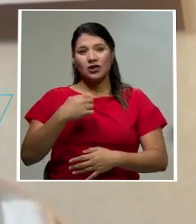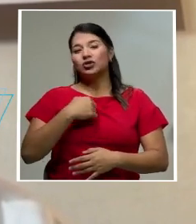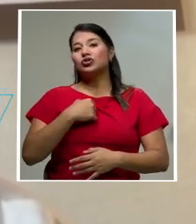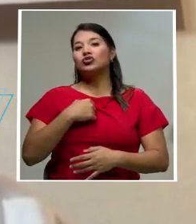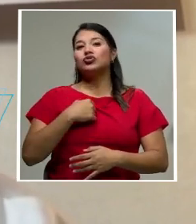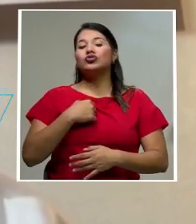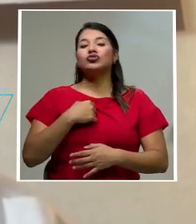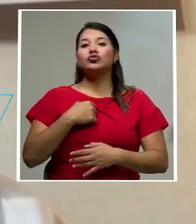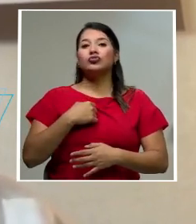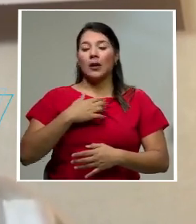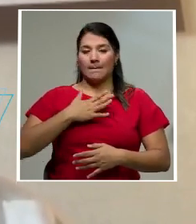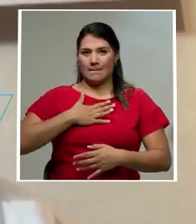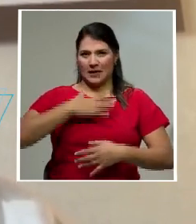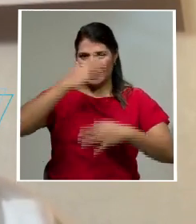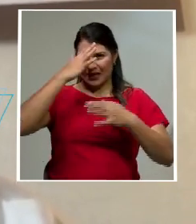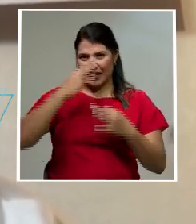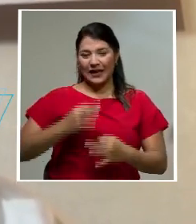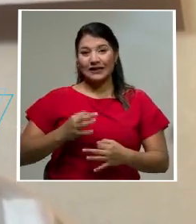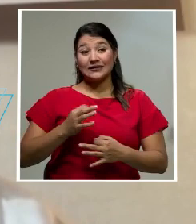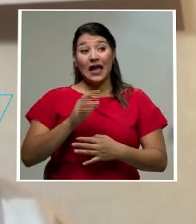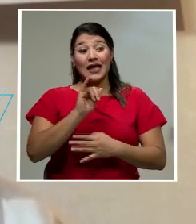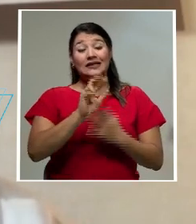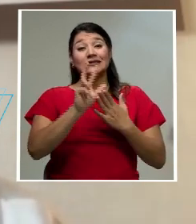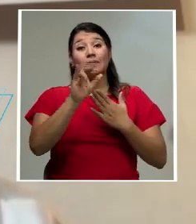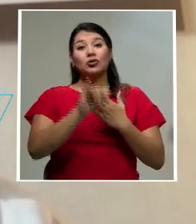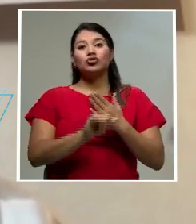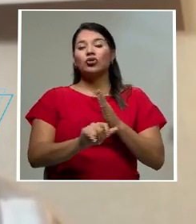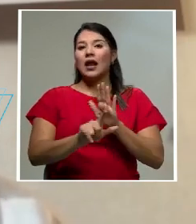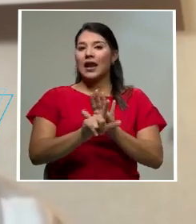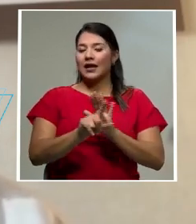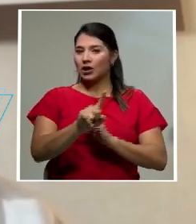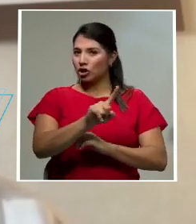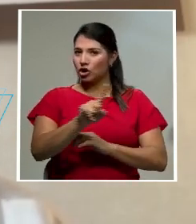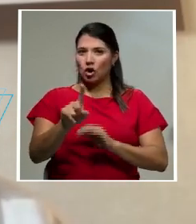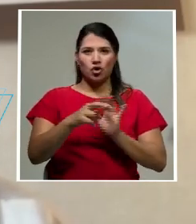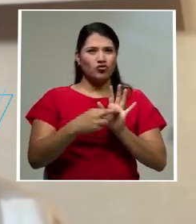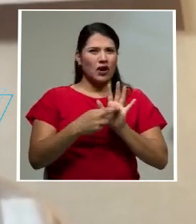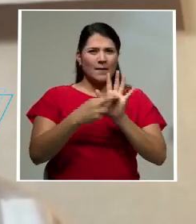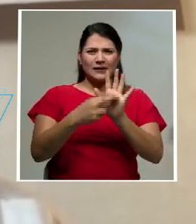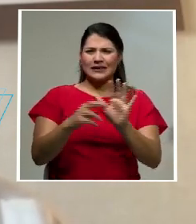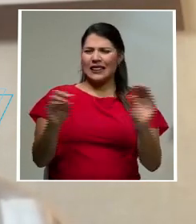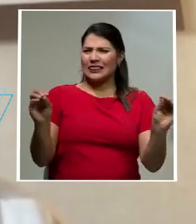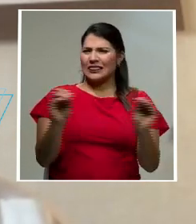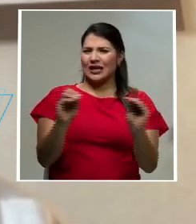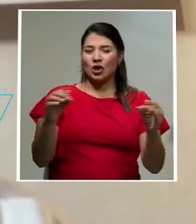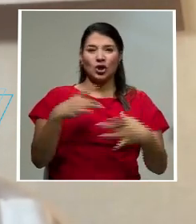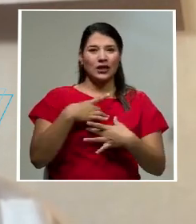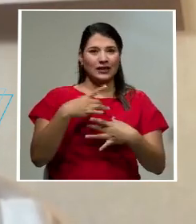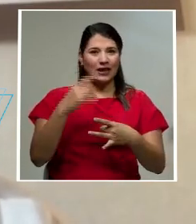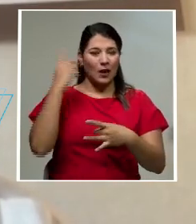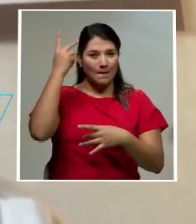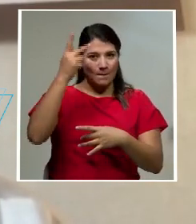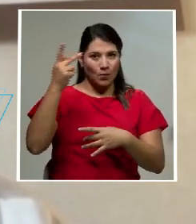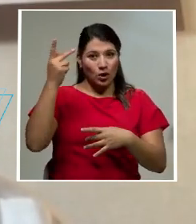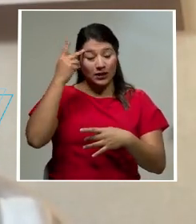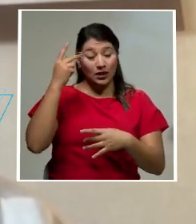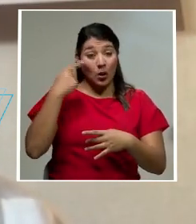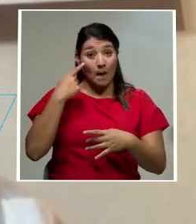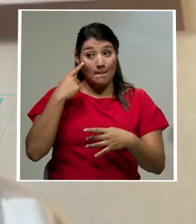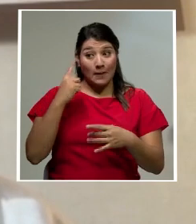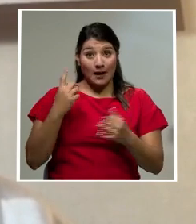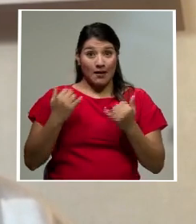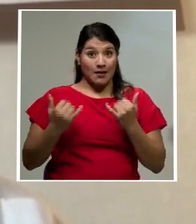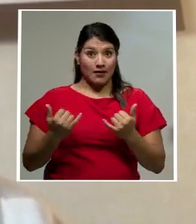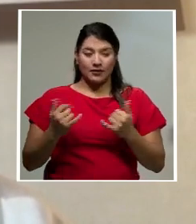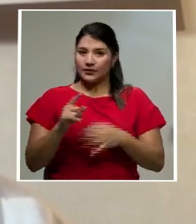nacional. Este proyecto de ley no representa ningún interés político de corto plazo,